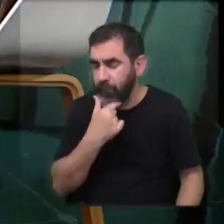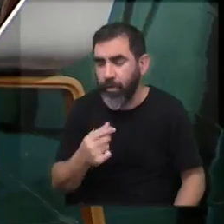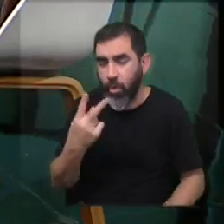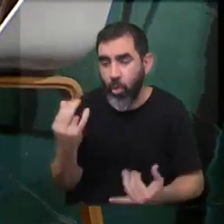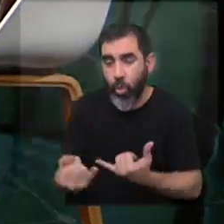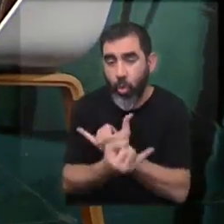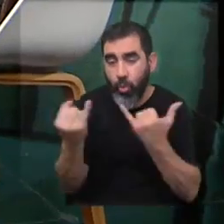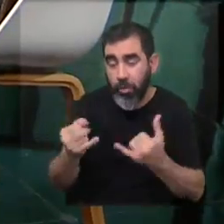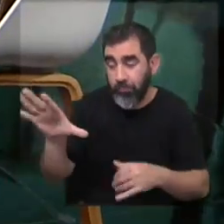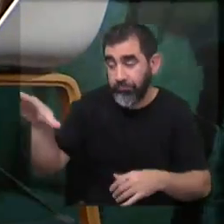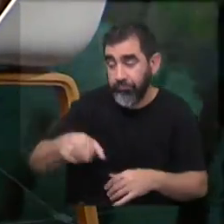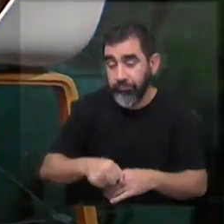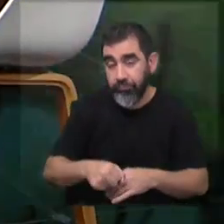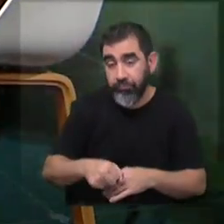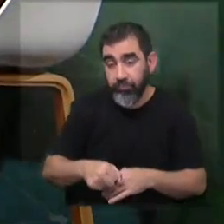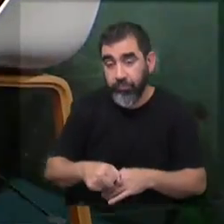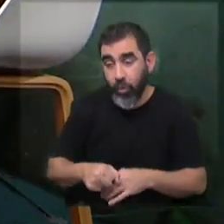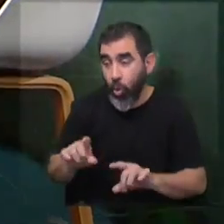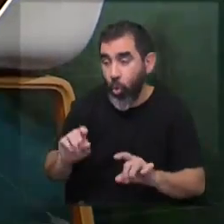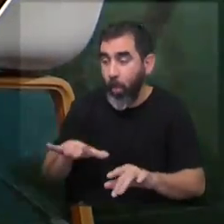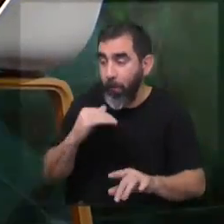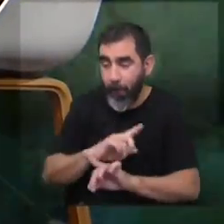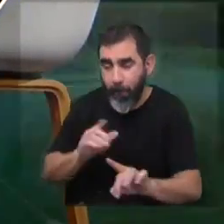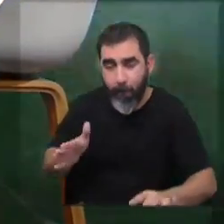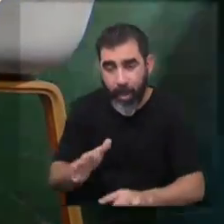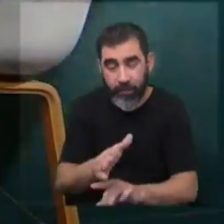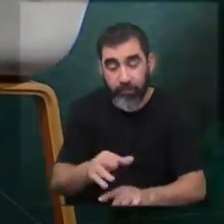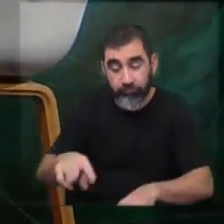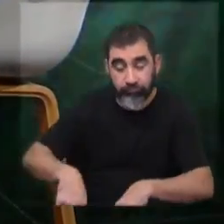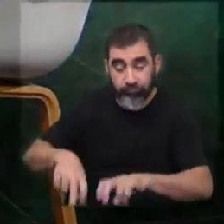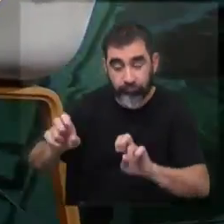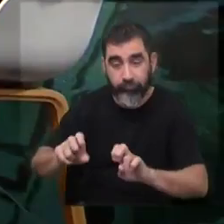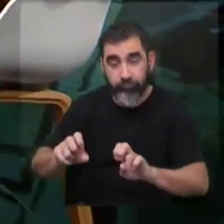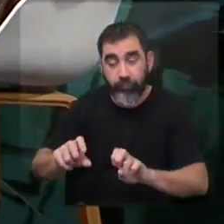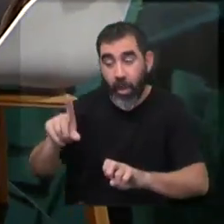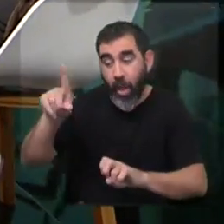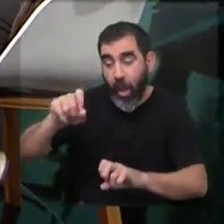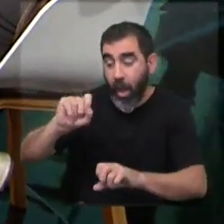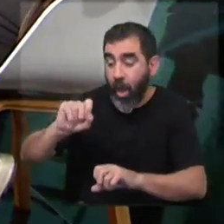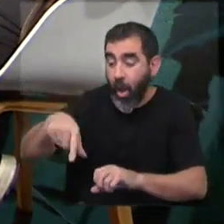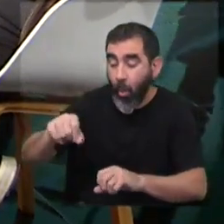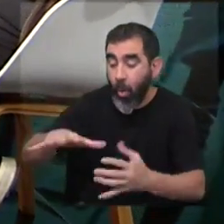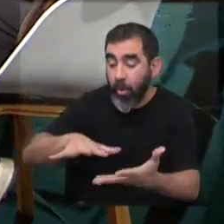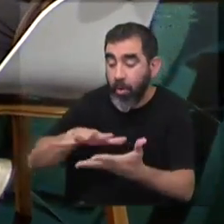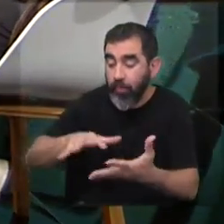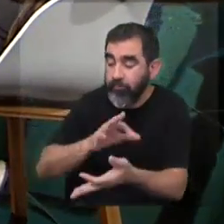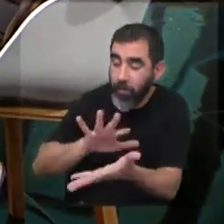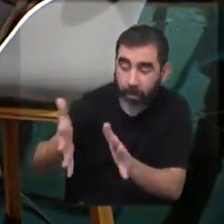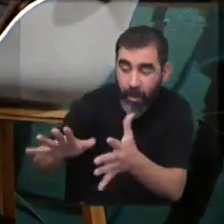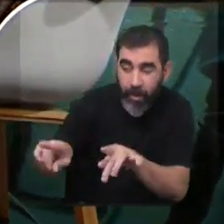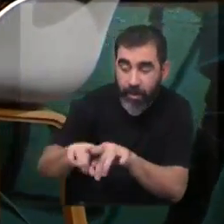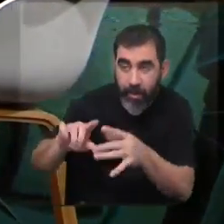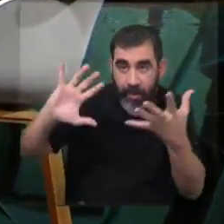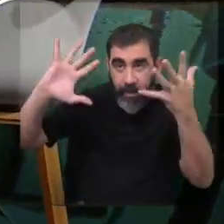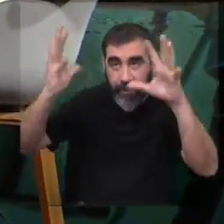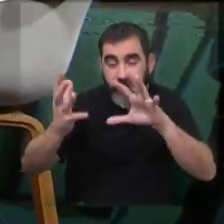y trae, sin depredar, obviamente, y estudiarlos y ponerle agua en las condiciones más parecidas posibles